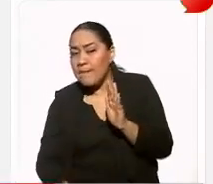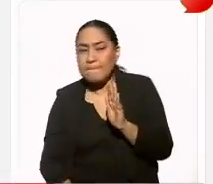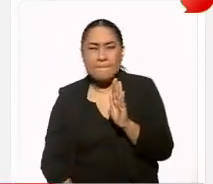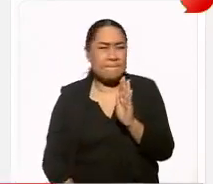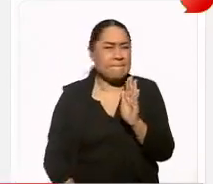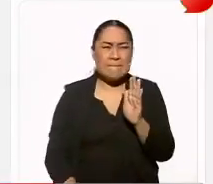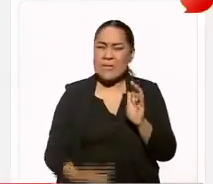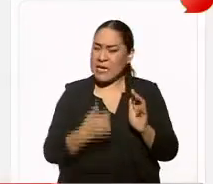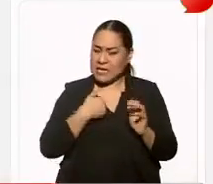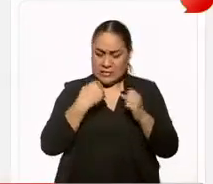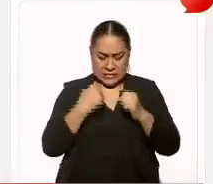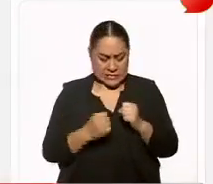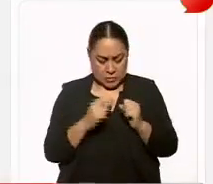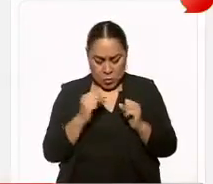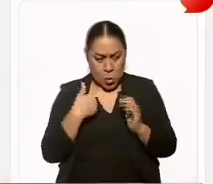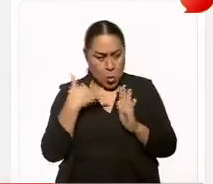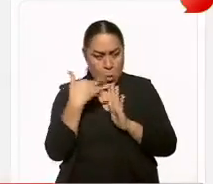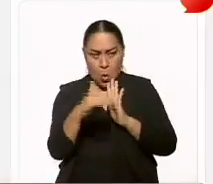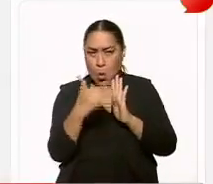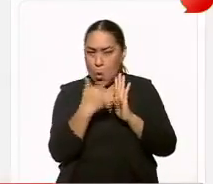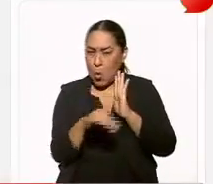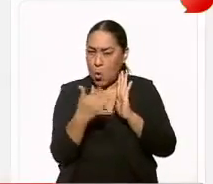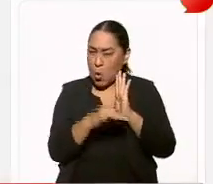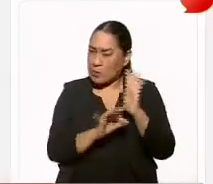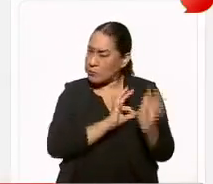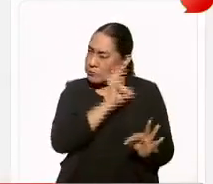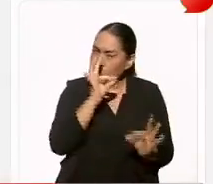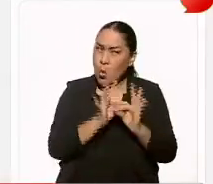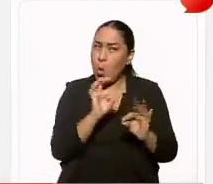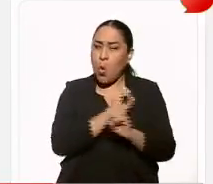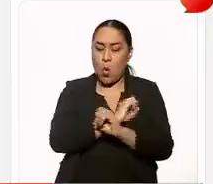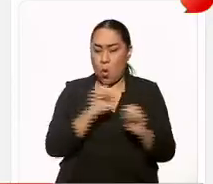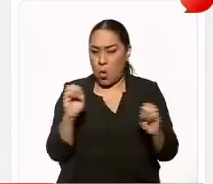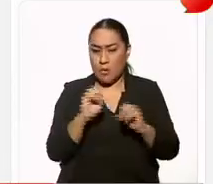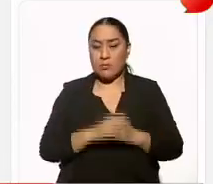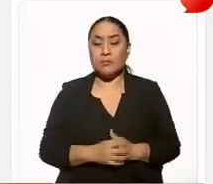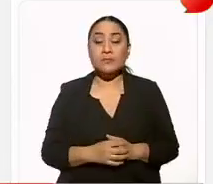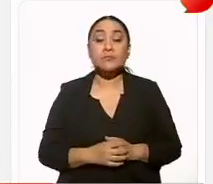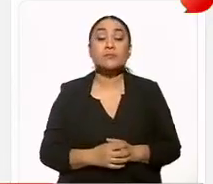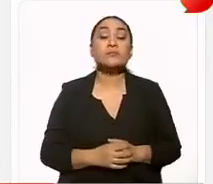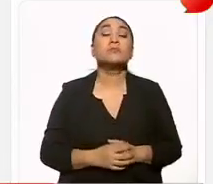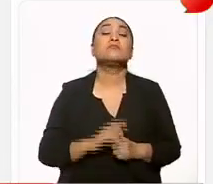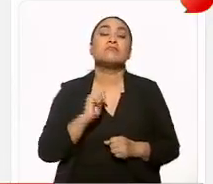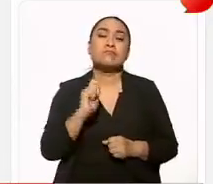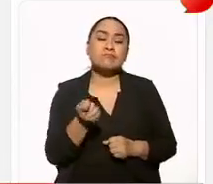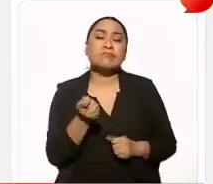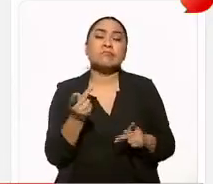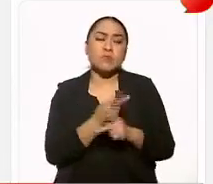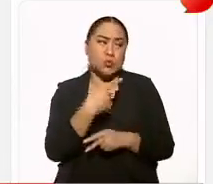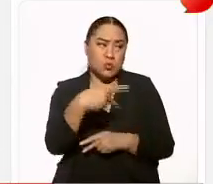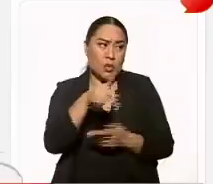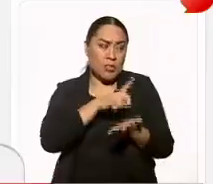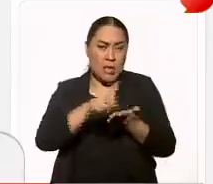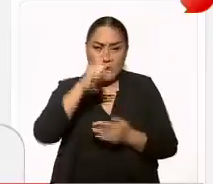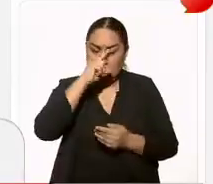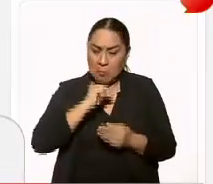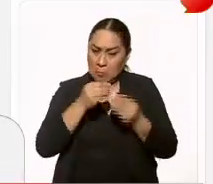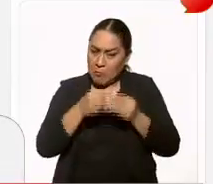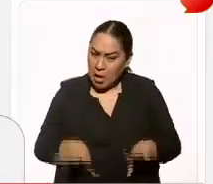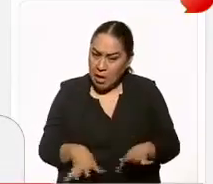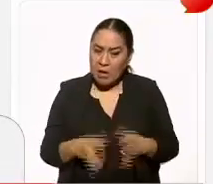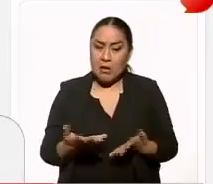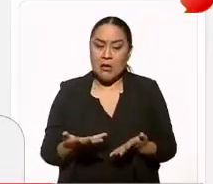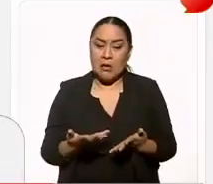No estoy muy seguro, no la he leído al 100%. Principalmente la pérdida de derechos, la